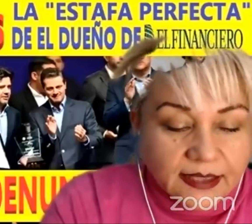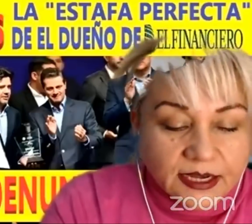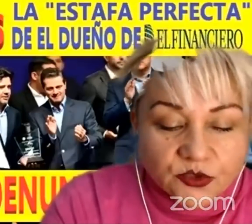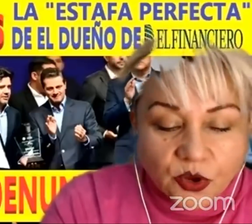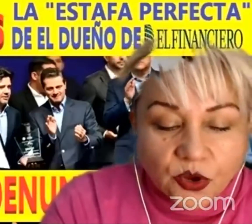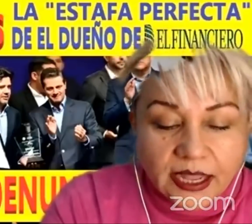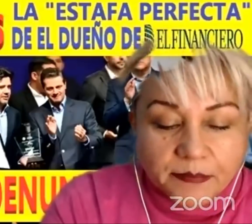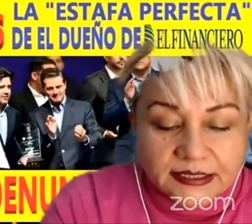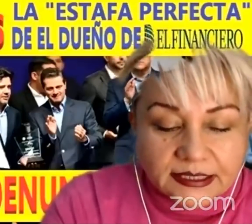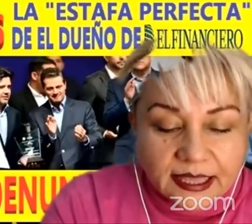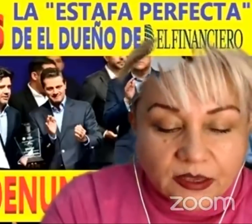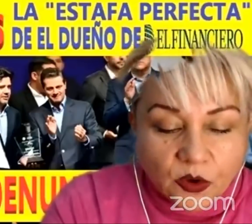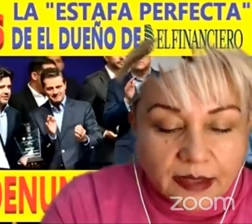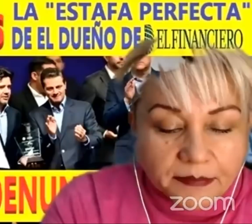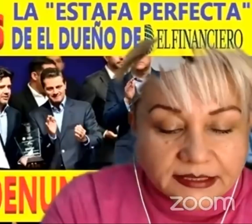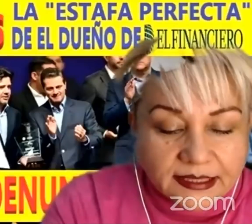que rehabilitó con